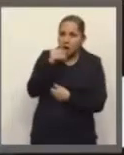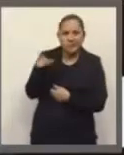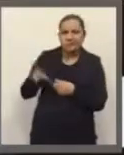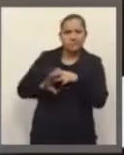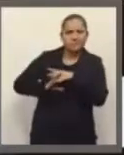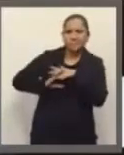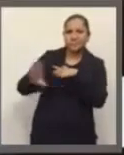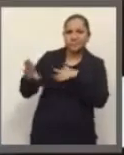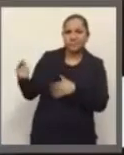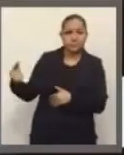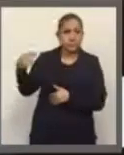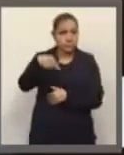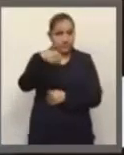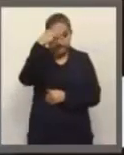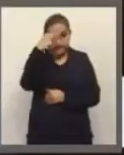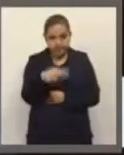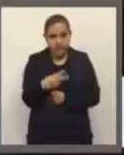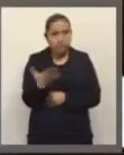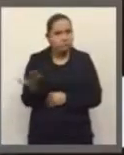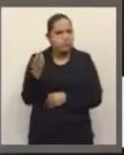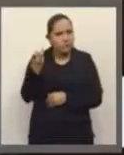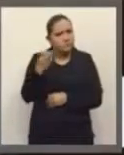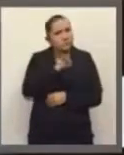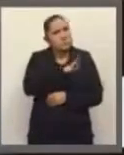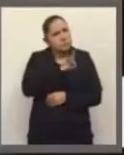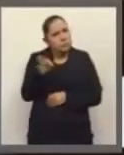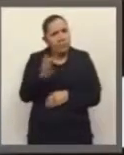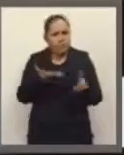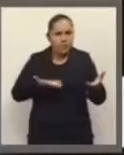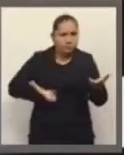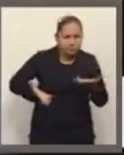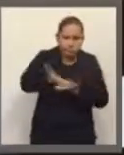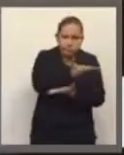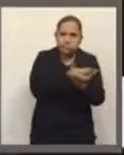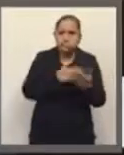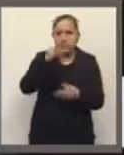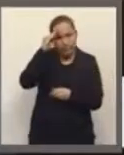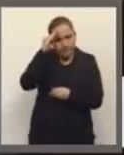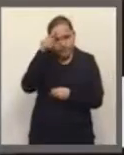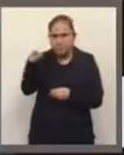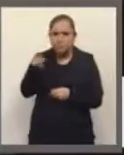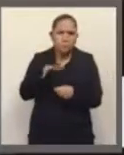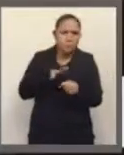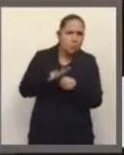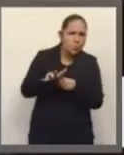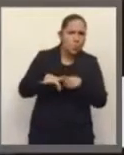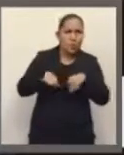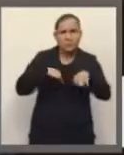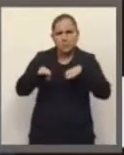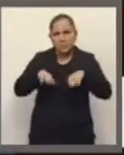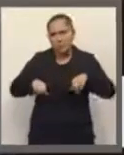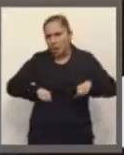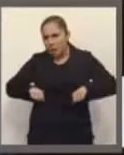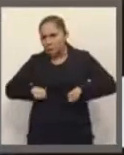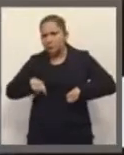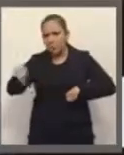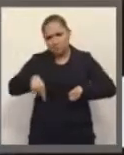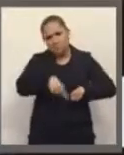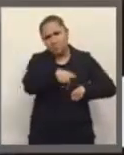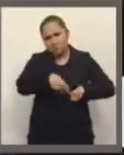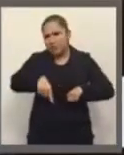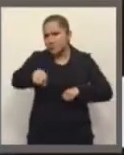flujo laboral que también se puede insertar en una serie de actividades urbanas como